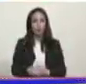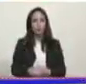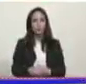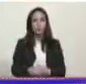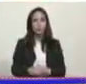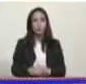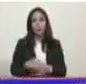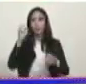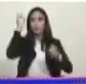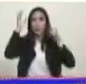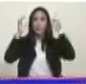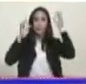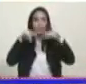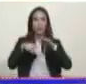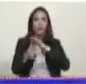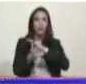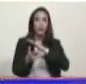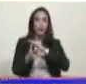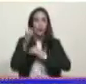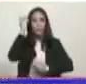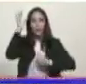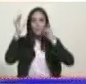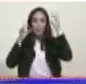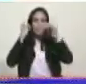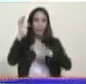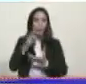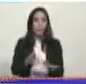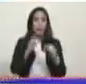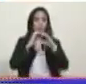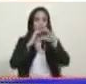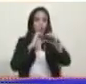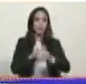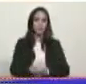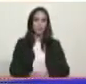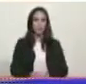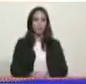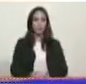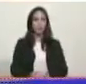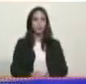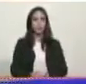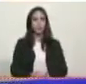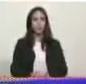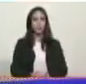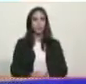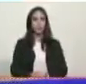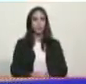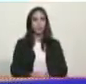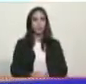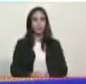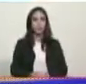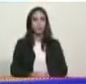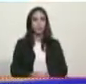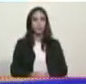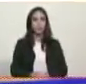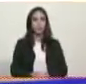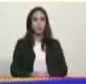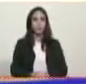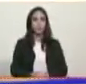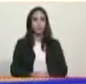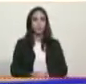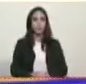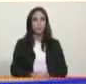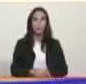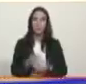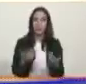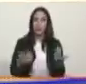de innovación tecnológica del transporte público venezolano. Por favor. Bueno, Hipólito. Este